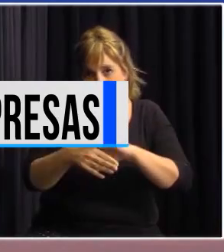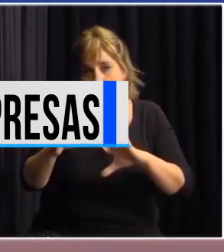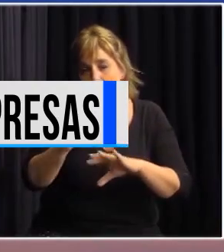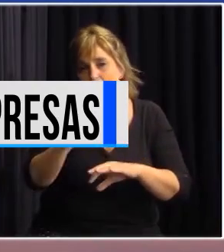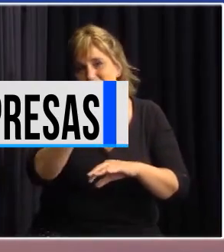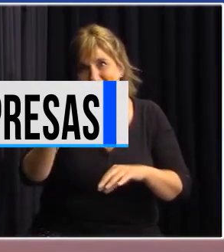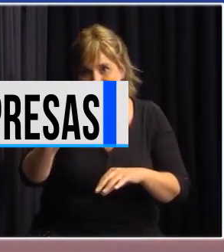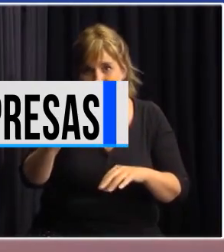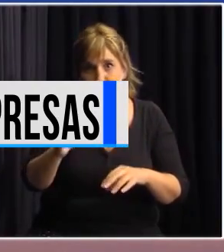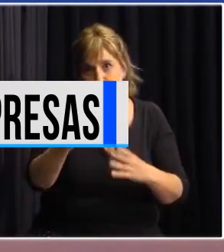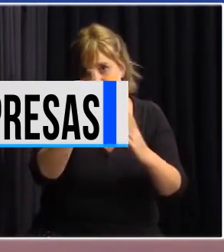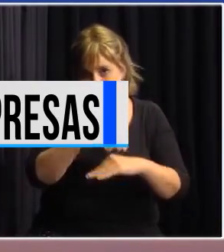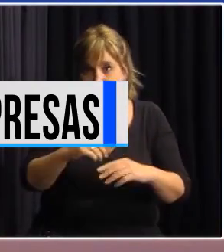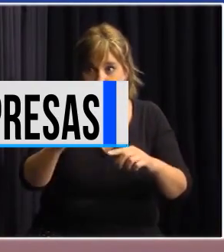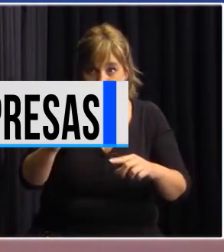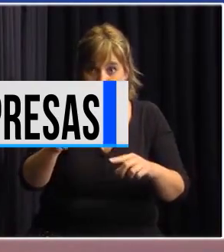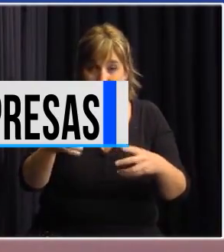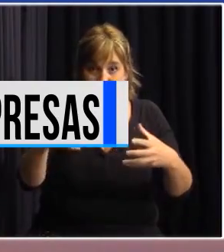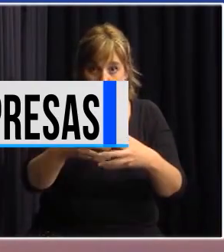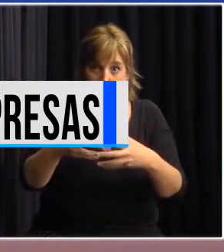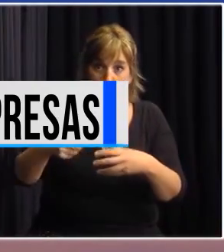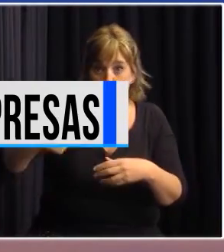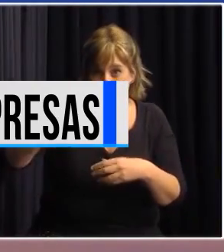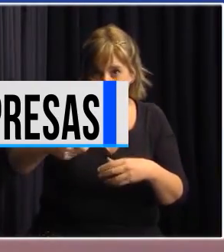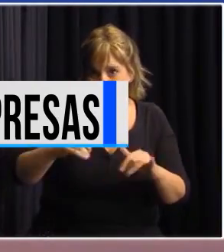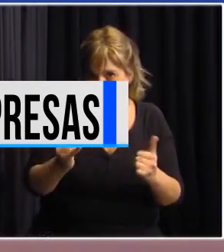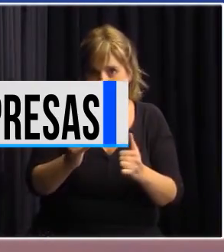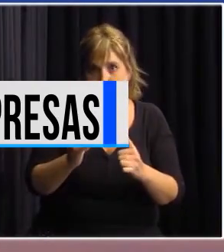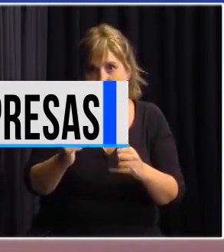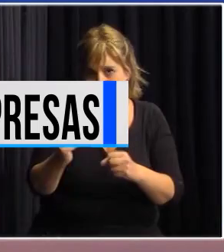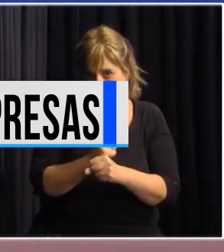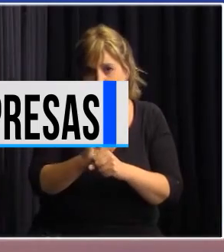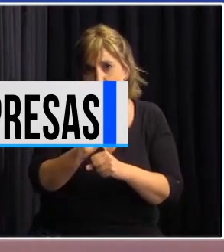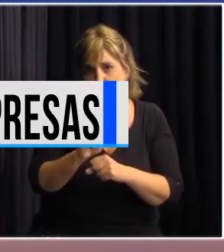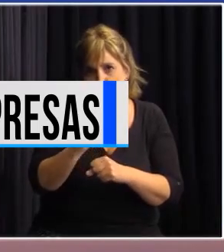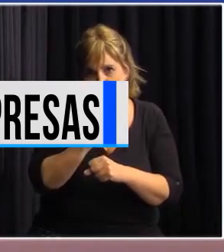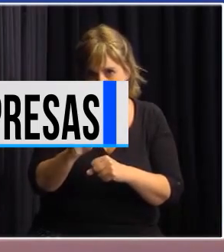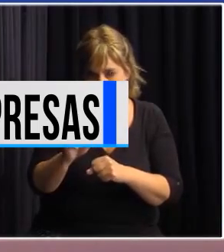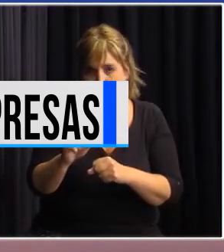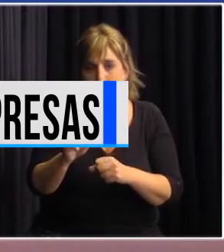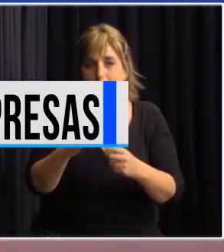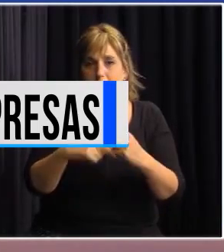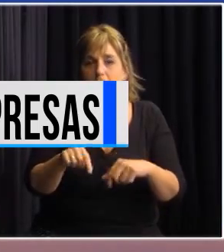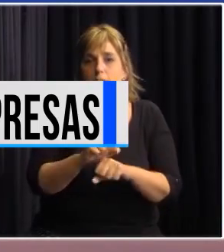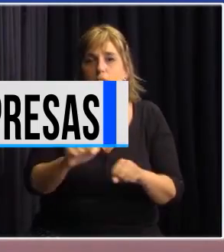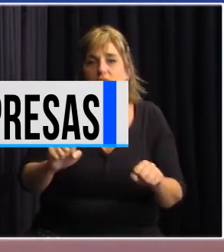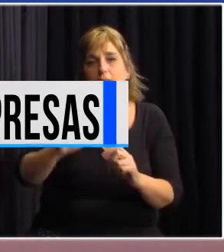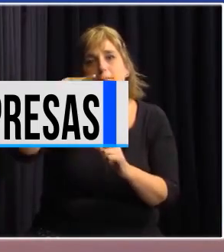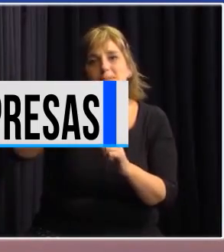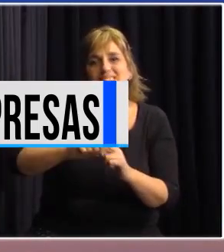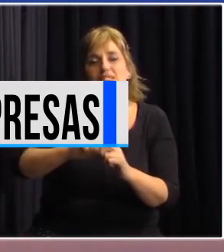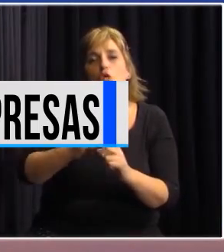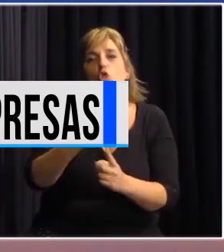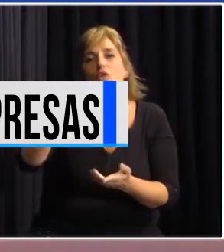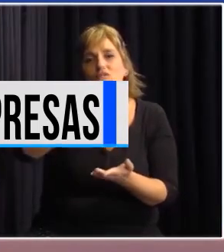dependientes este préstamo era por 12 mil pesos y se podía tomar de forma mensual durante